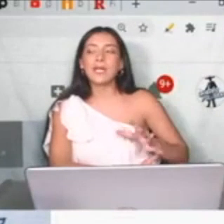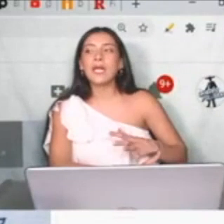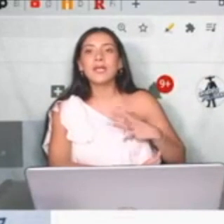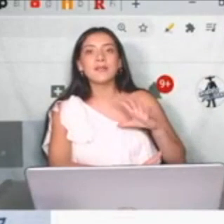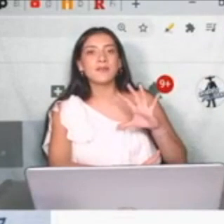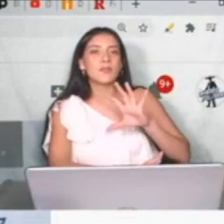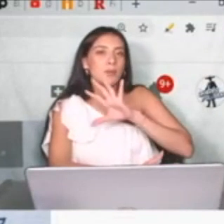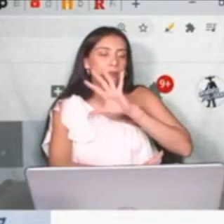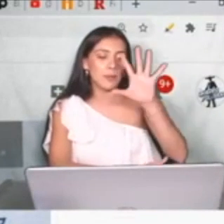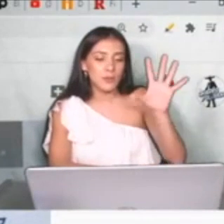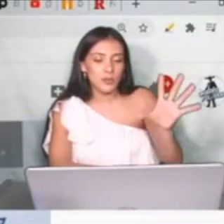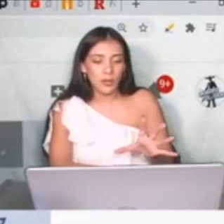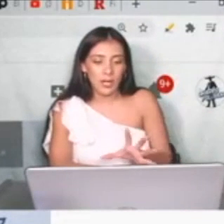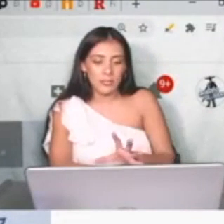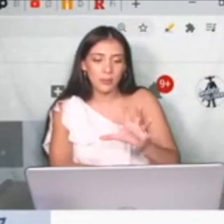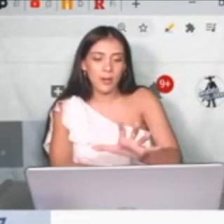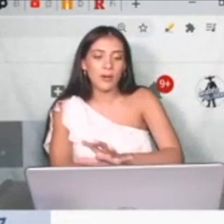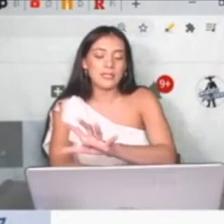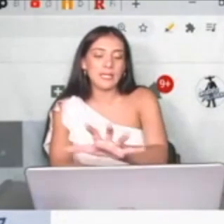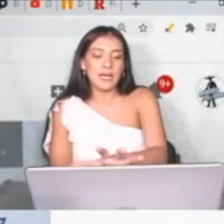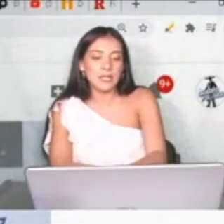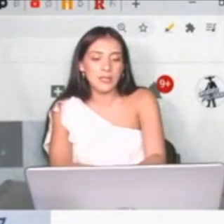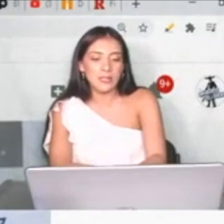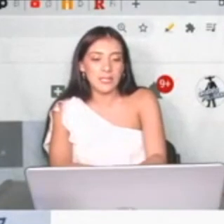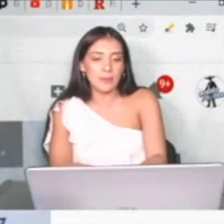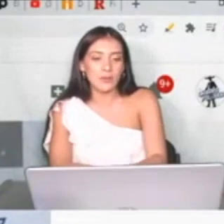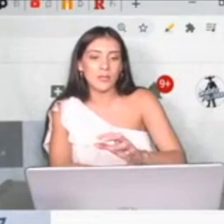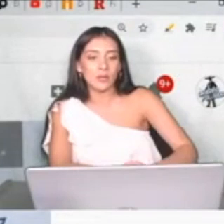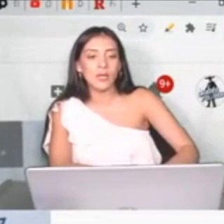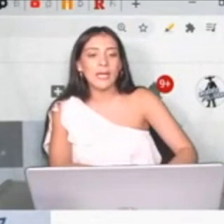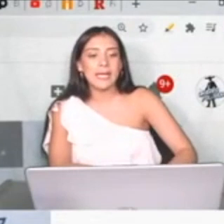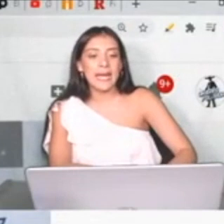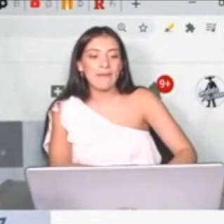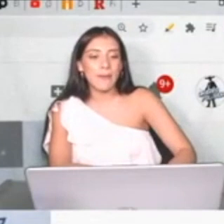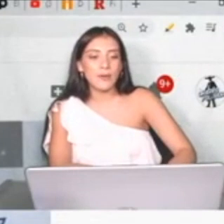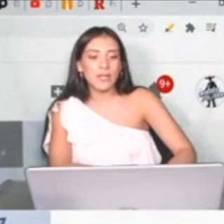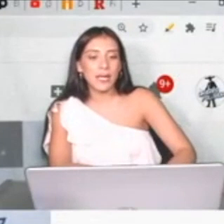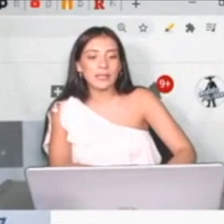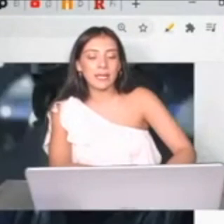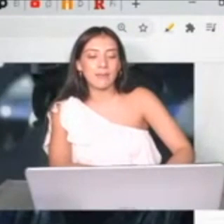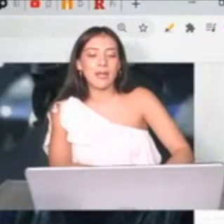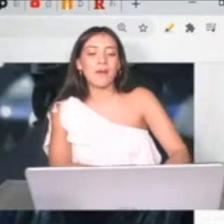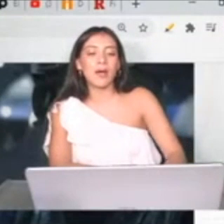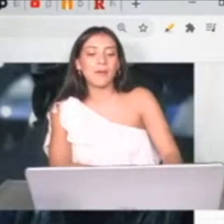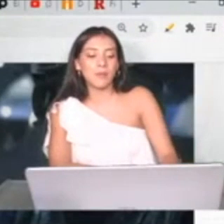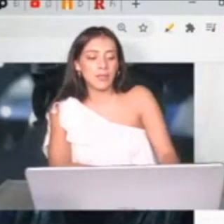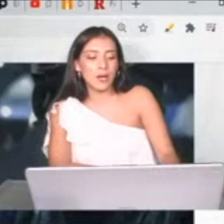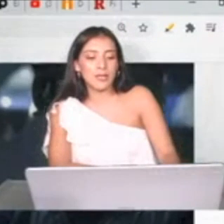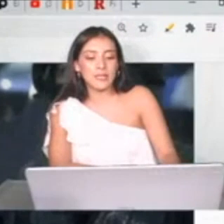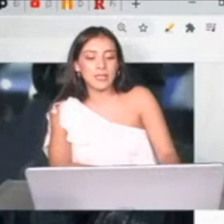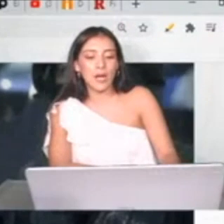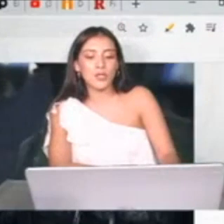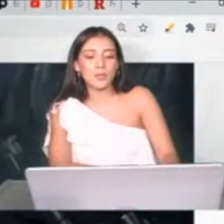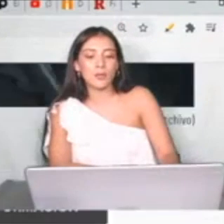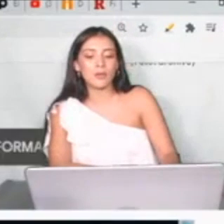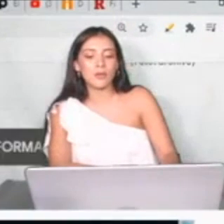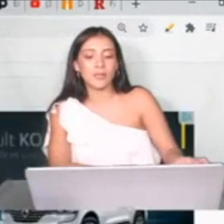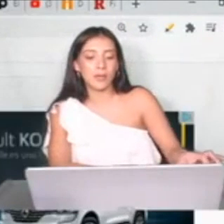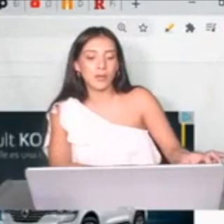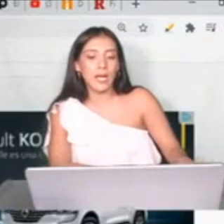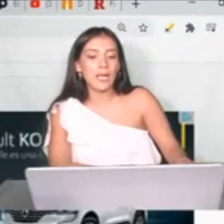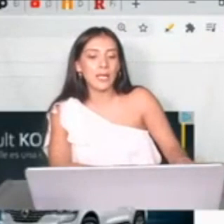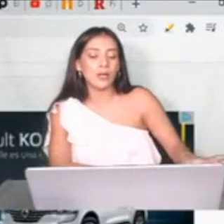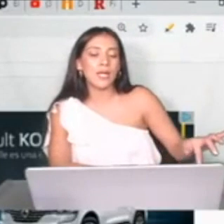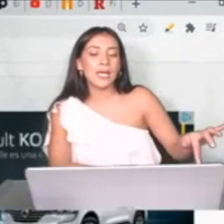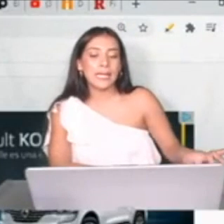grupos criminales, entonces preferimos no tocar esto. Pero en estas declaraciones que estamos viendo y en la famosa carta que envía la Barbie, pues claro que señala los vínculos que